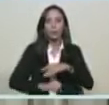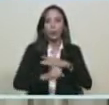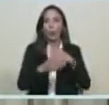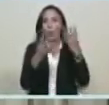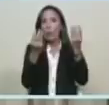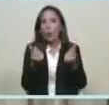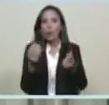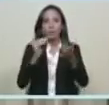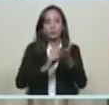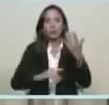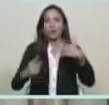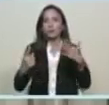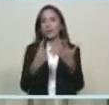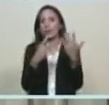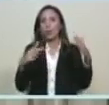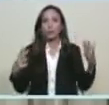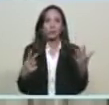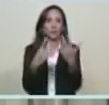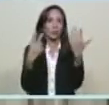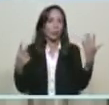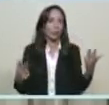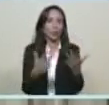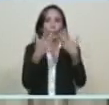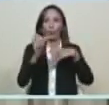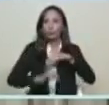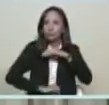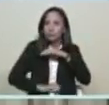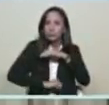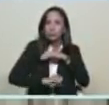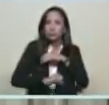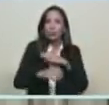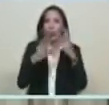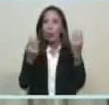su sexto su séptimo